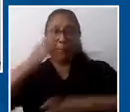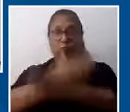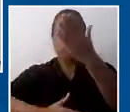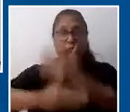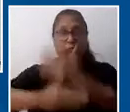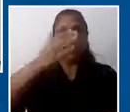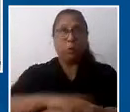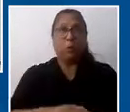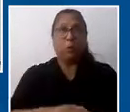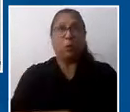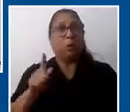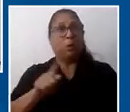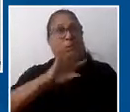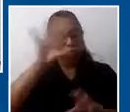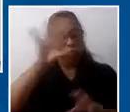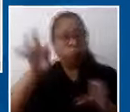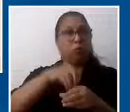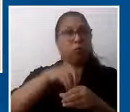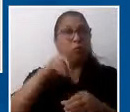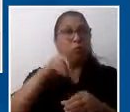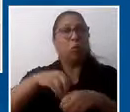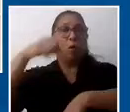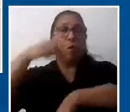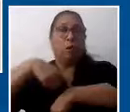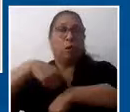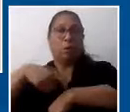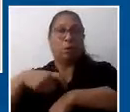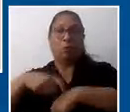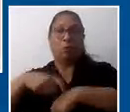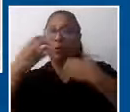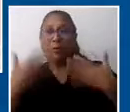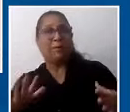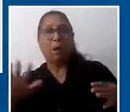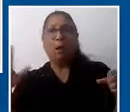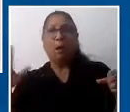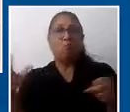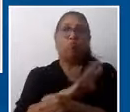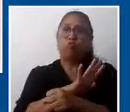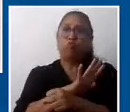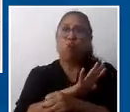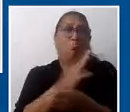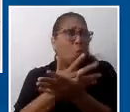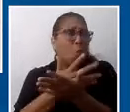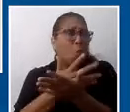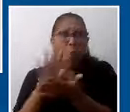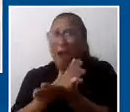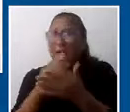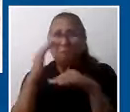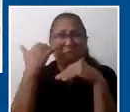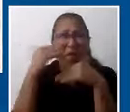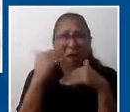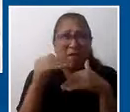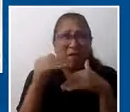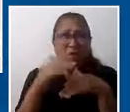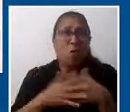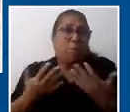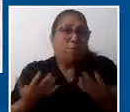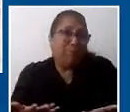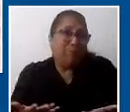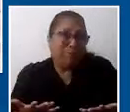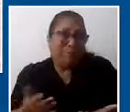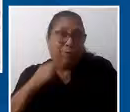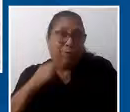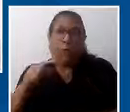discapacidad, ¿no?, incluido el momento en el cual ya se rebasa ese mínimo, porque finalmente, como mencionábamos, es